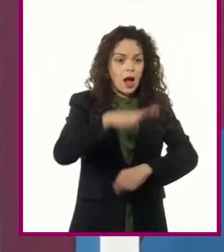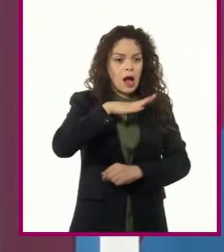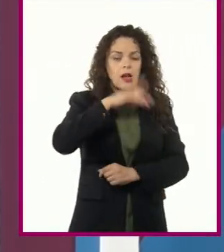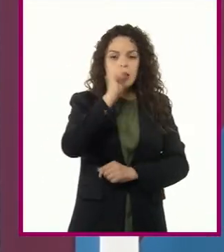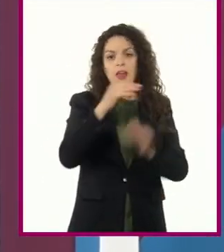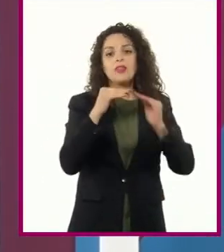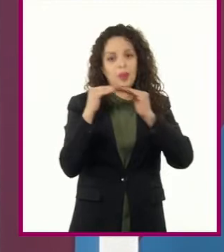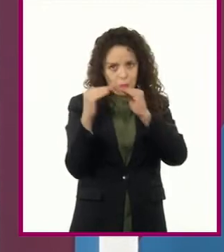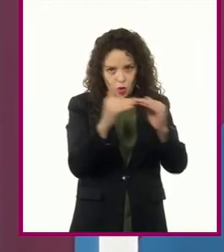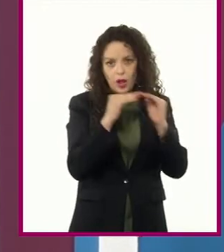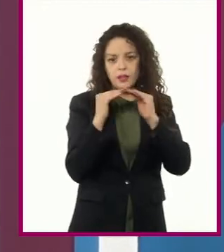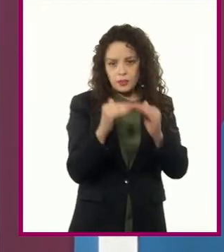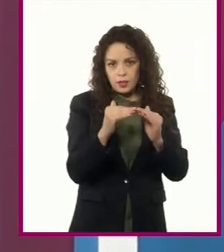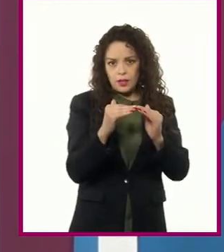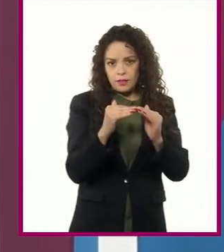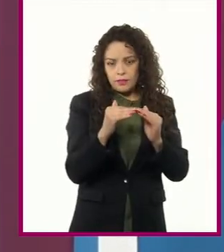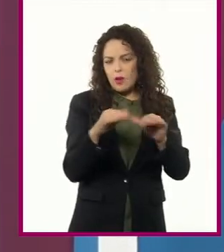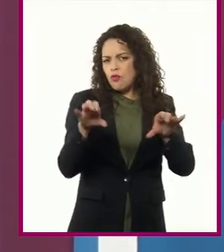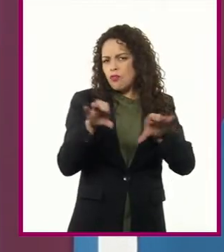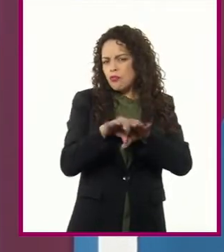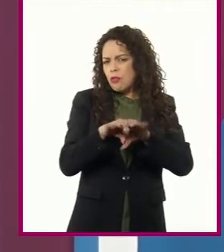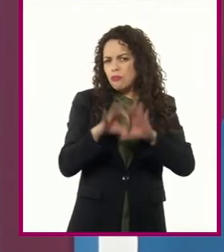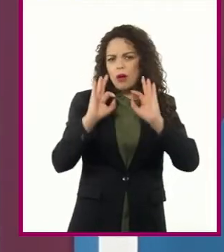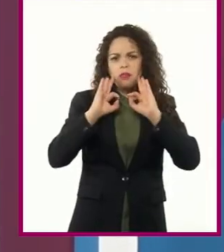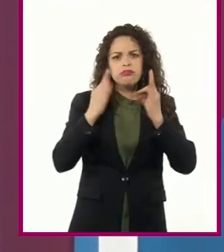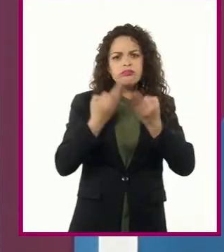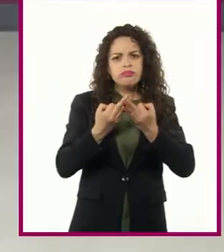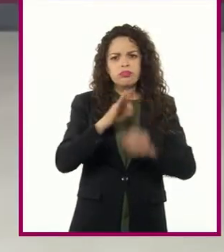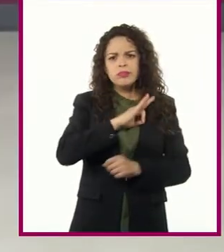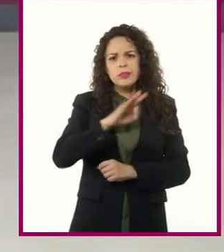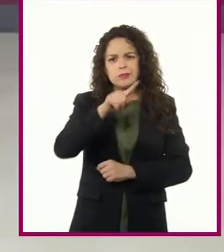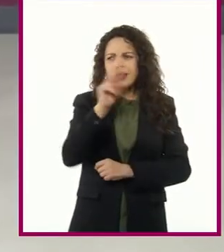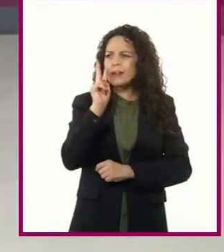la democracia. ¿De qué manera se representa?